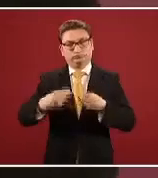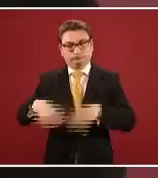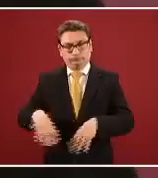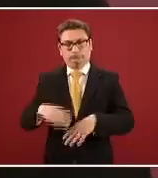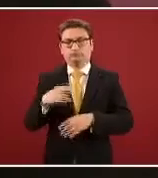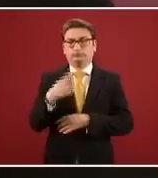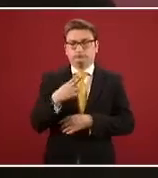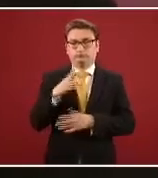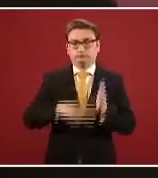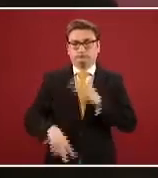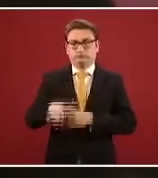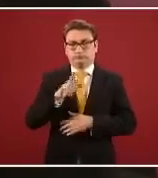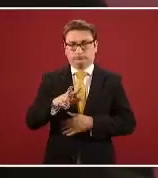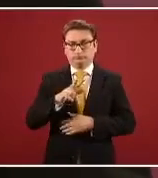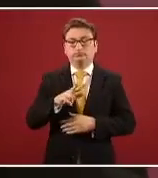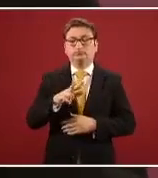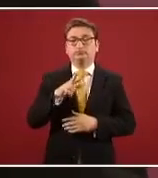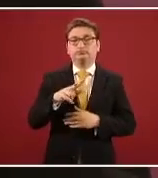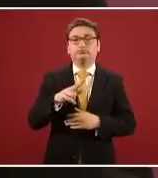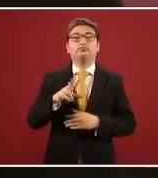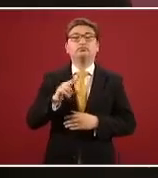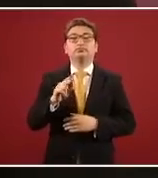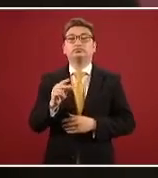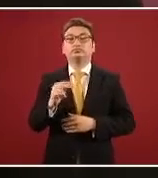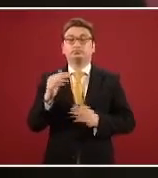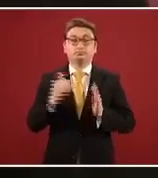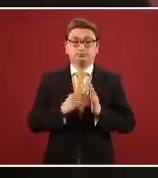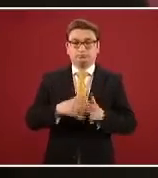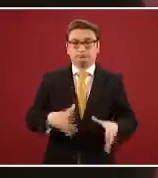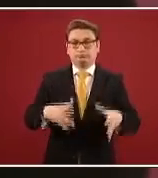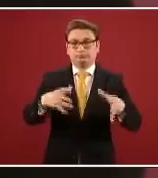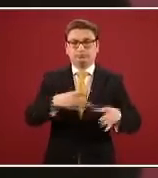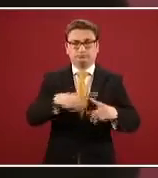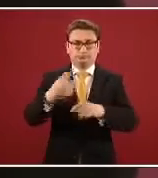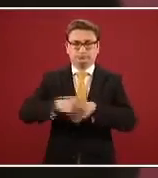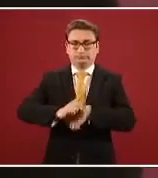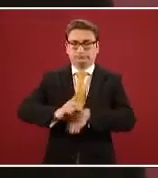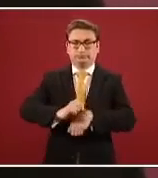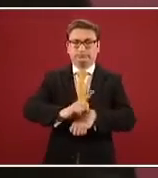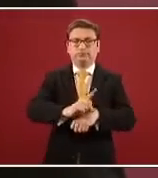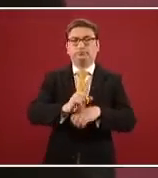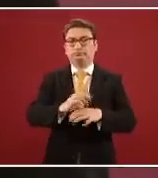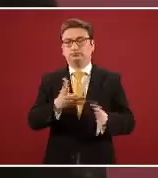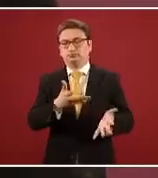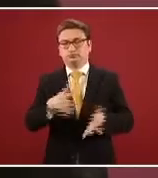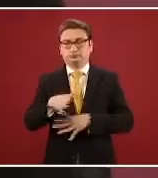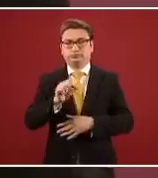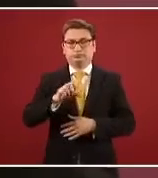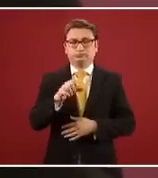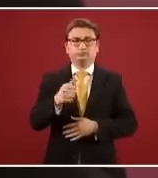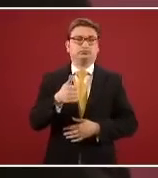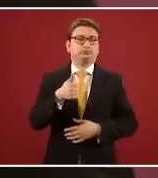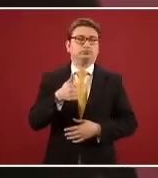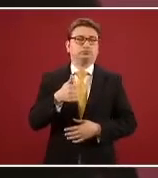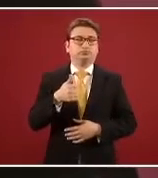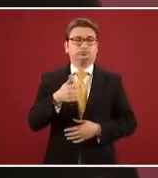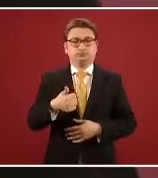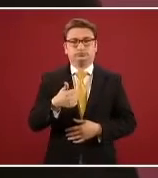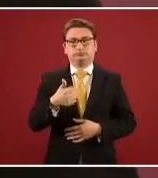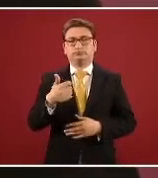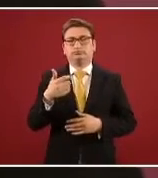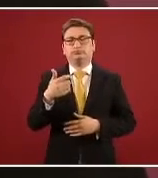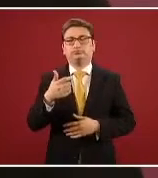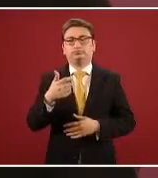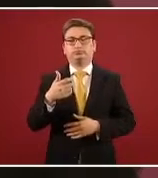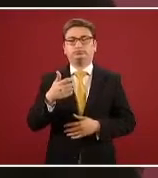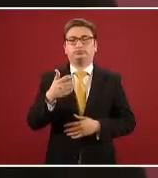de 2018 se perdían 80,000 barriles diarios, que con un monto de aproximado 66,300